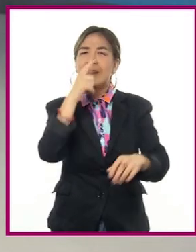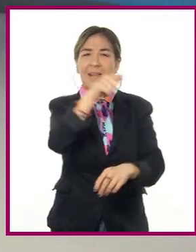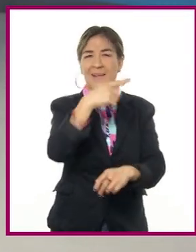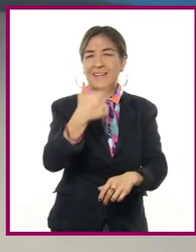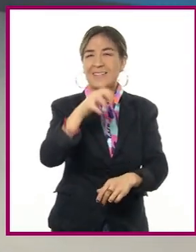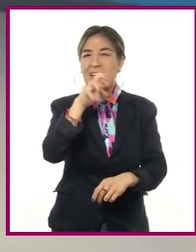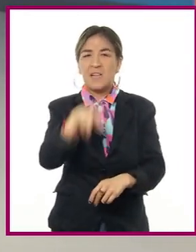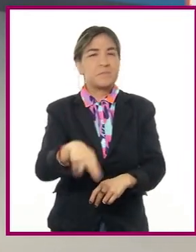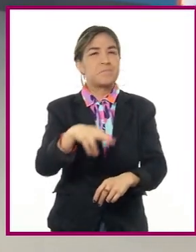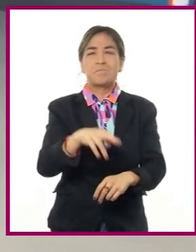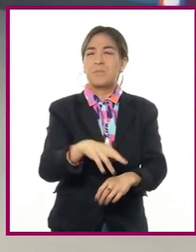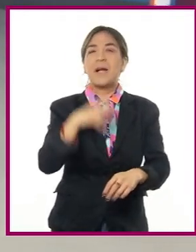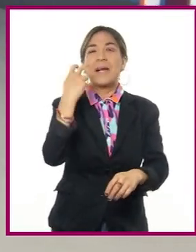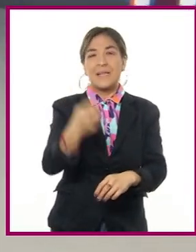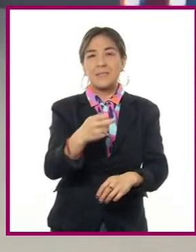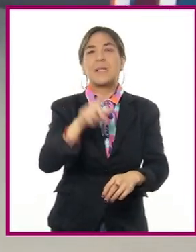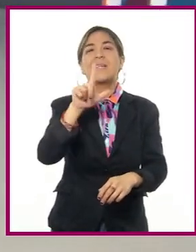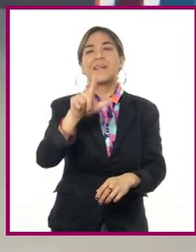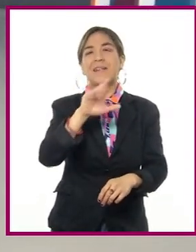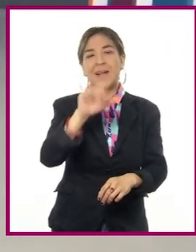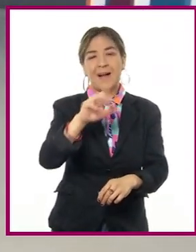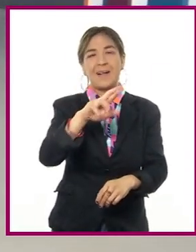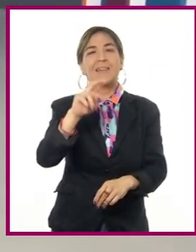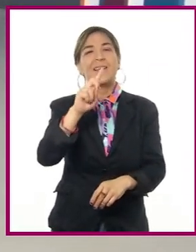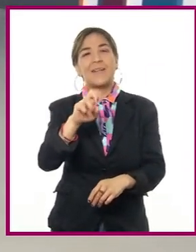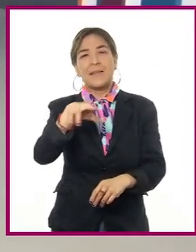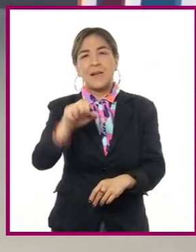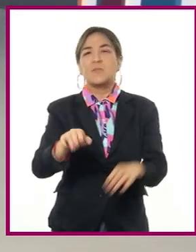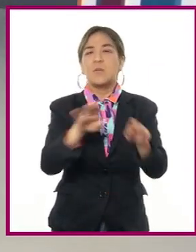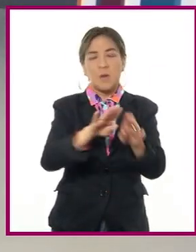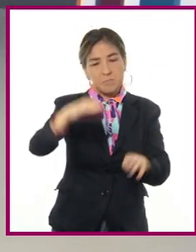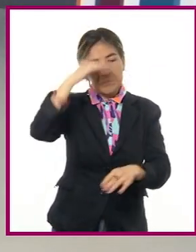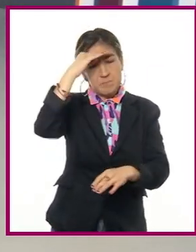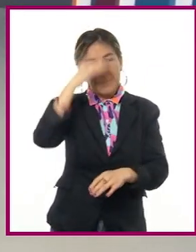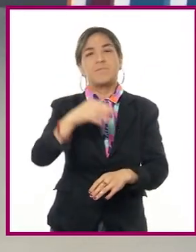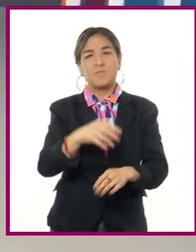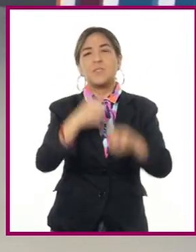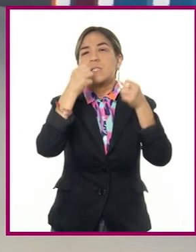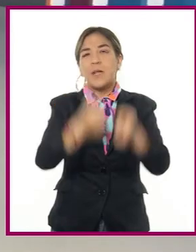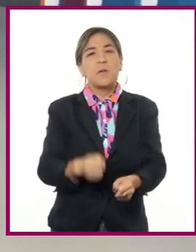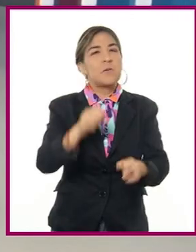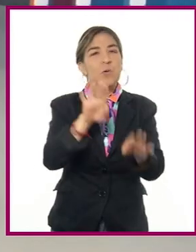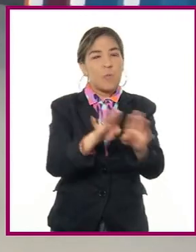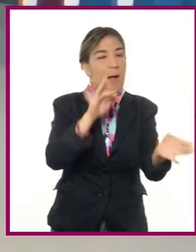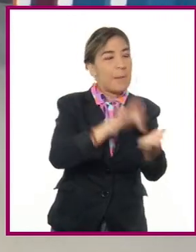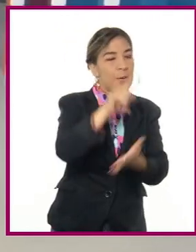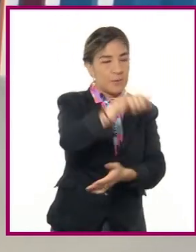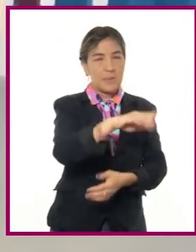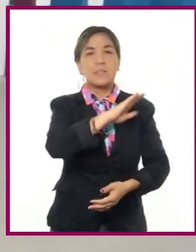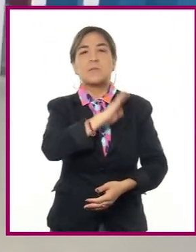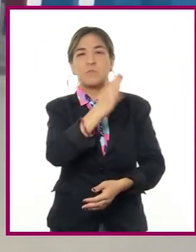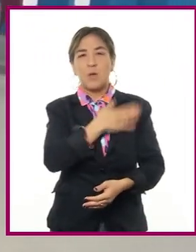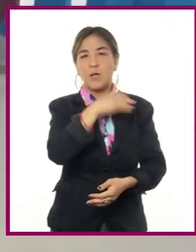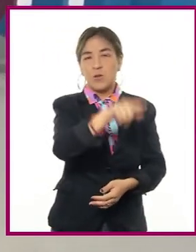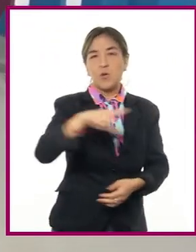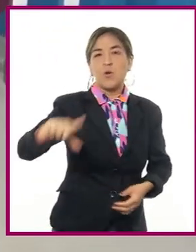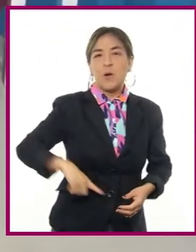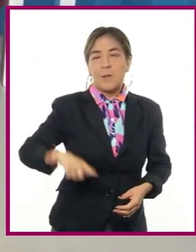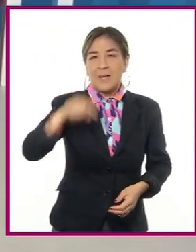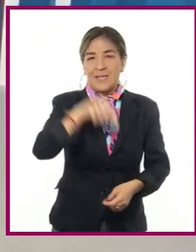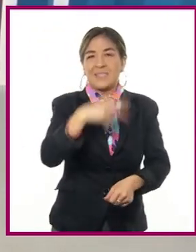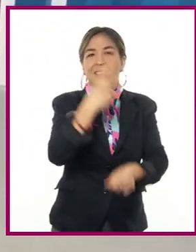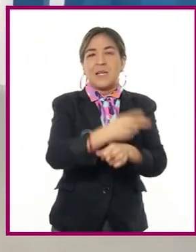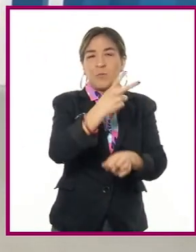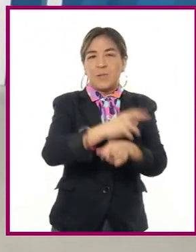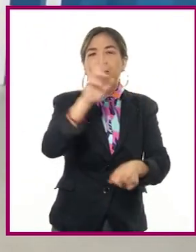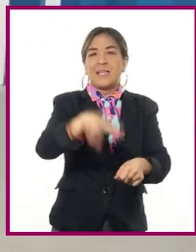después, el presidente Cárdenas se mantuvo firme en sus convicciones y apoyó a los españoles que luchaban por el gobierno legítimo de la Segunda